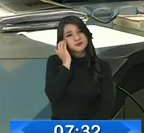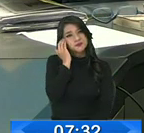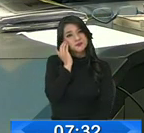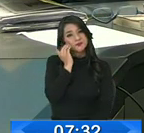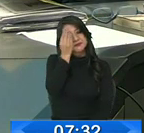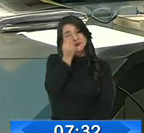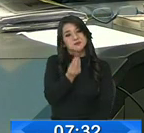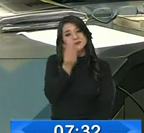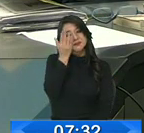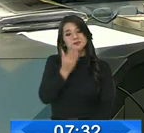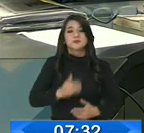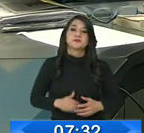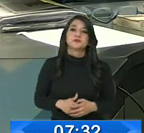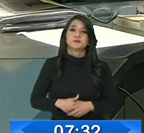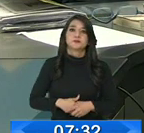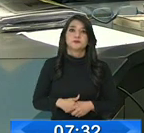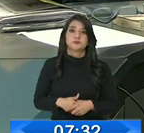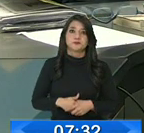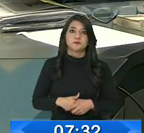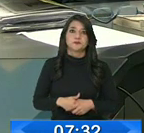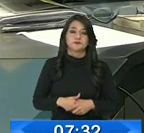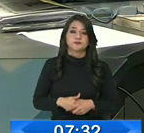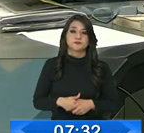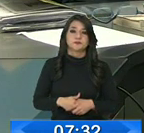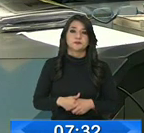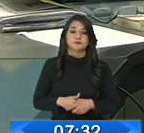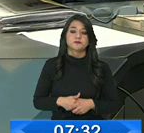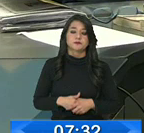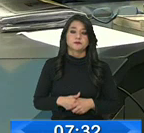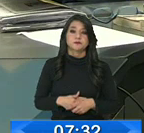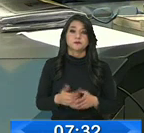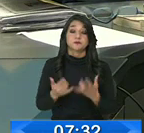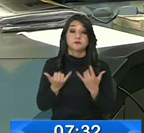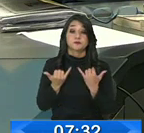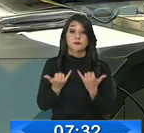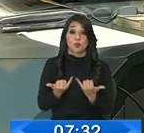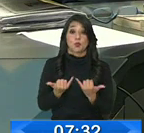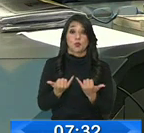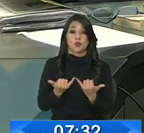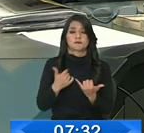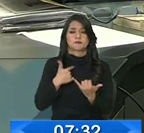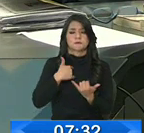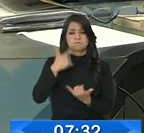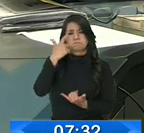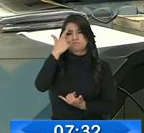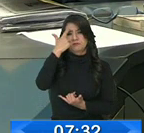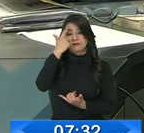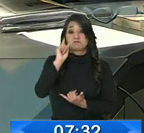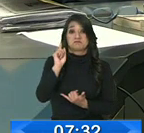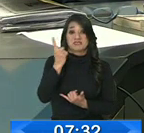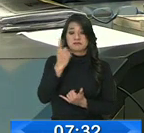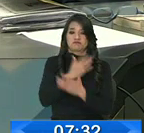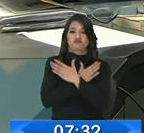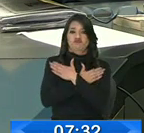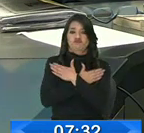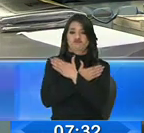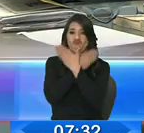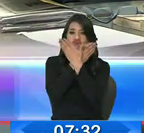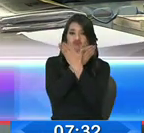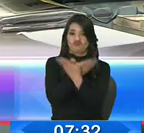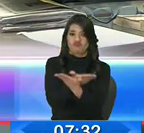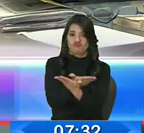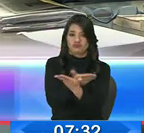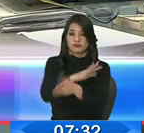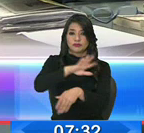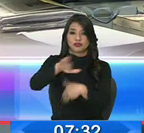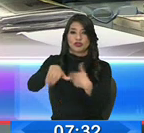días. Bueno, en estos momentos pensaría yo primero dirigir un saludo a todos